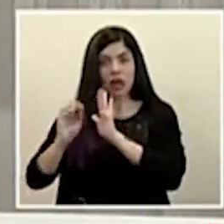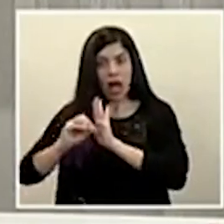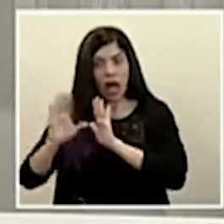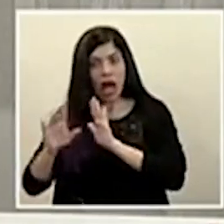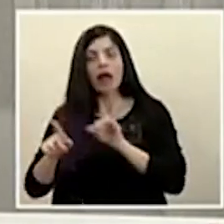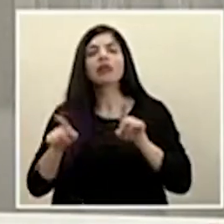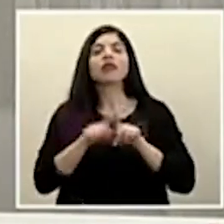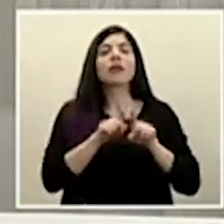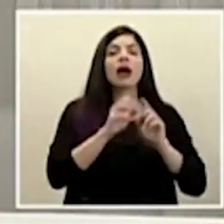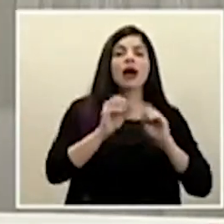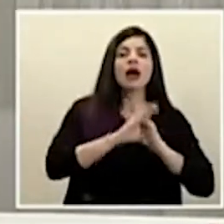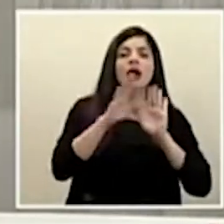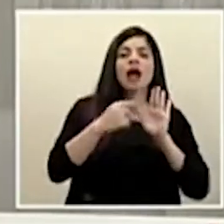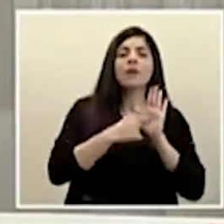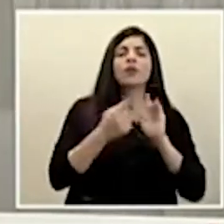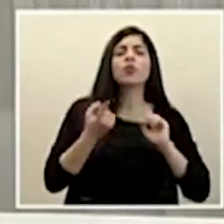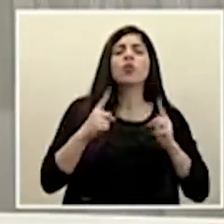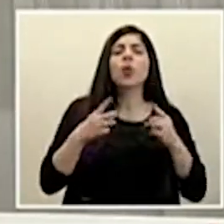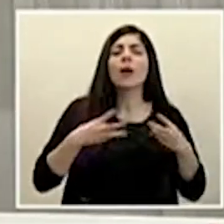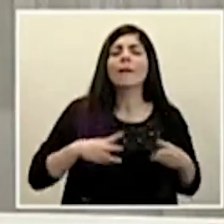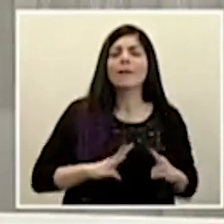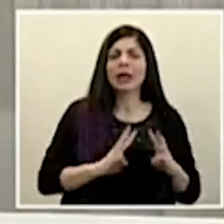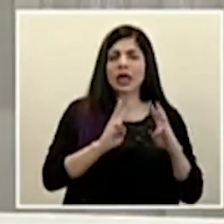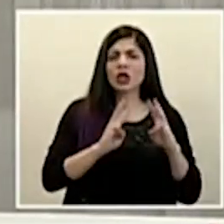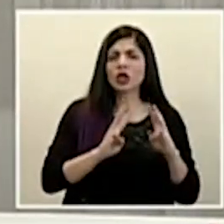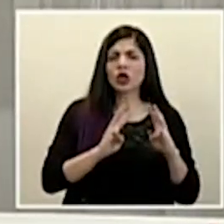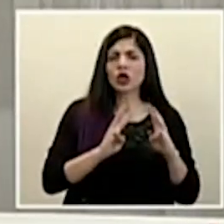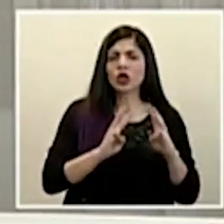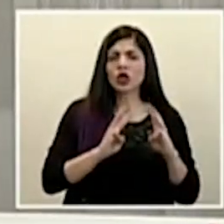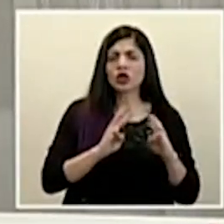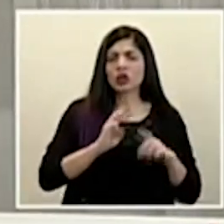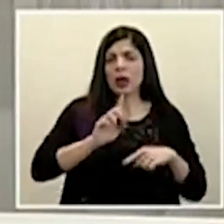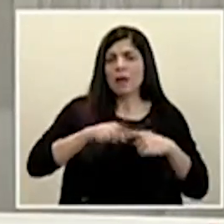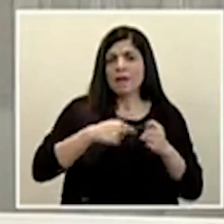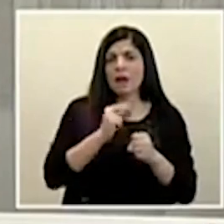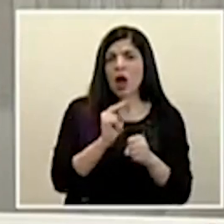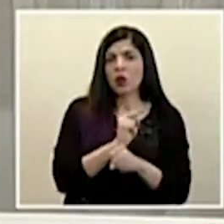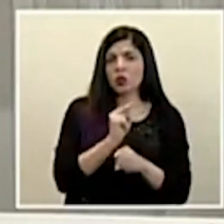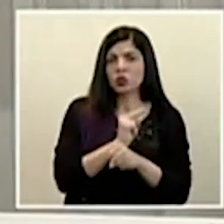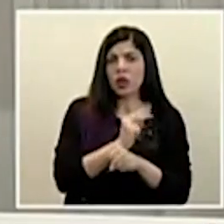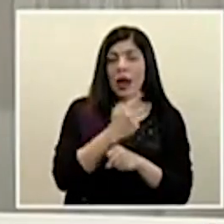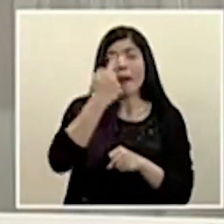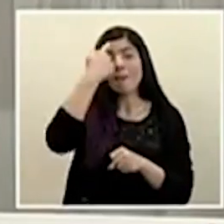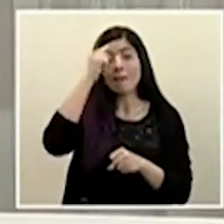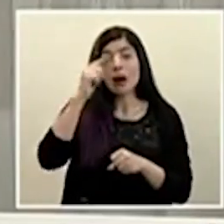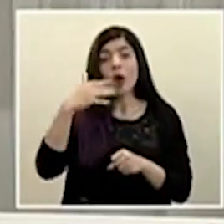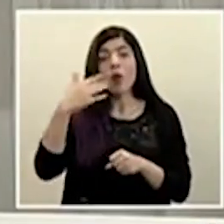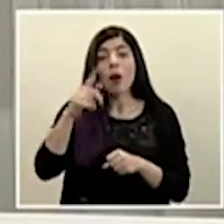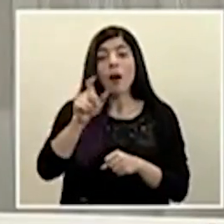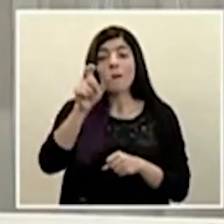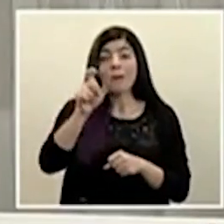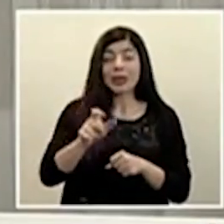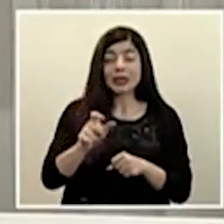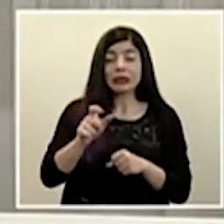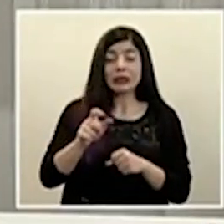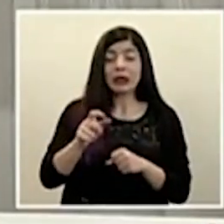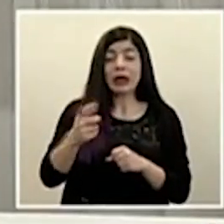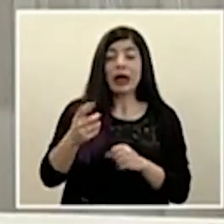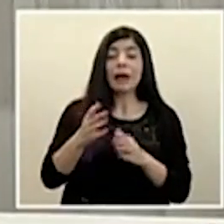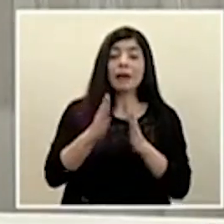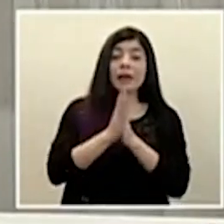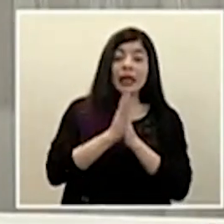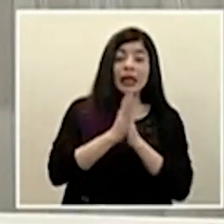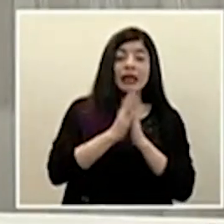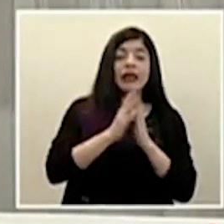en claridad cuáles son los mecanismos que se estarían ejecutando para la validación, por supuesto también para